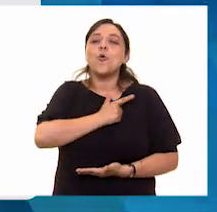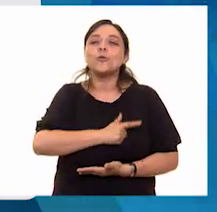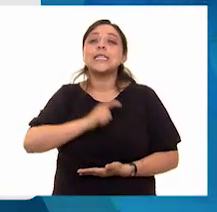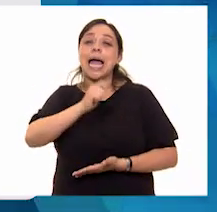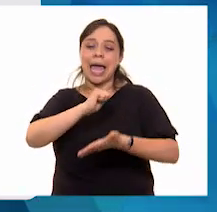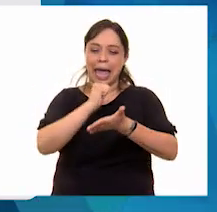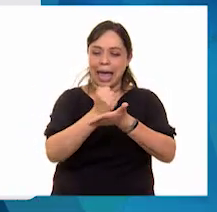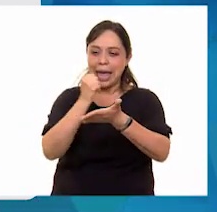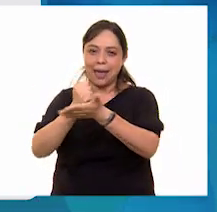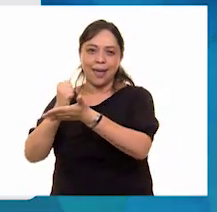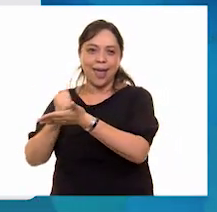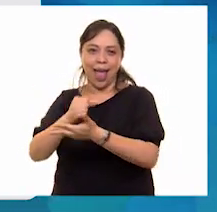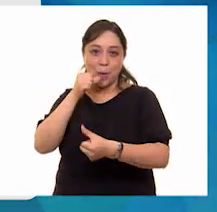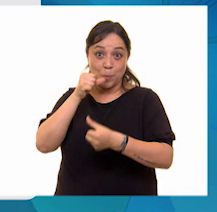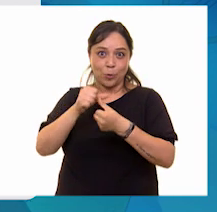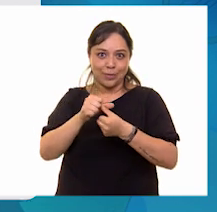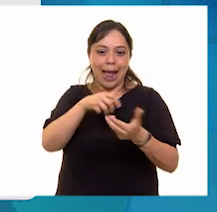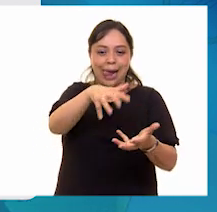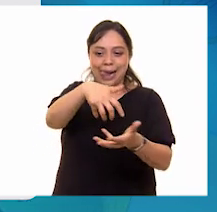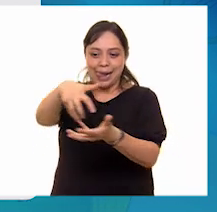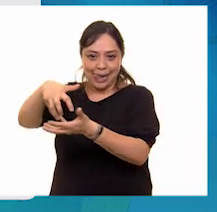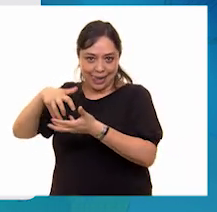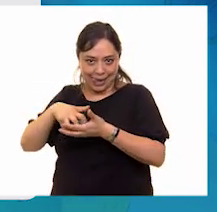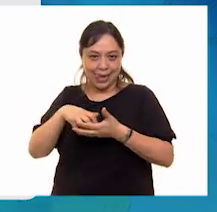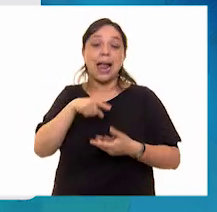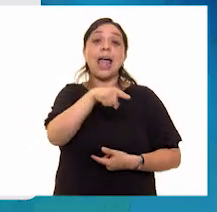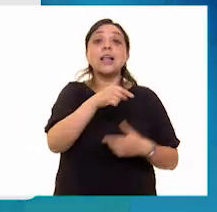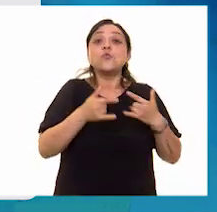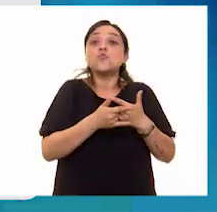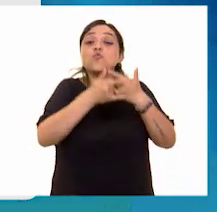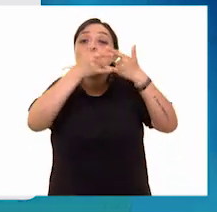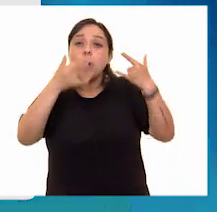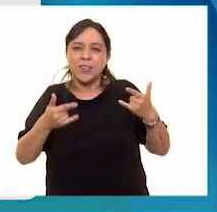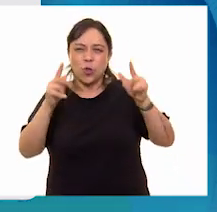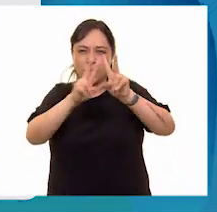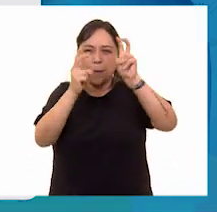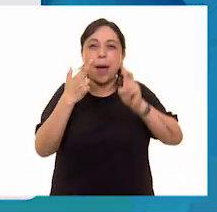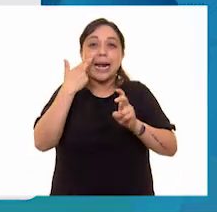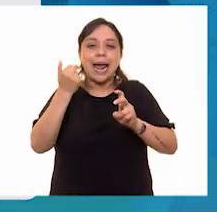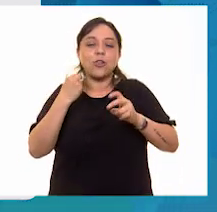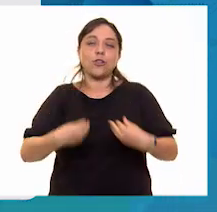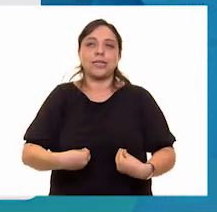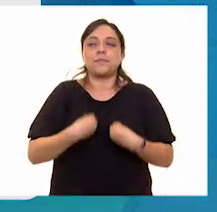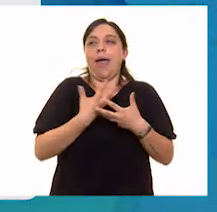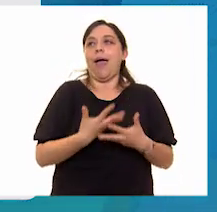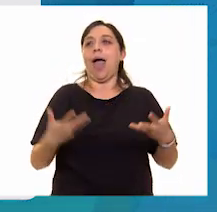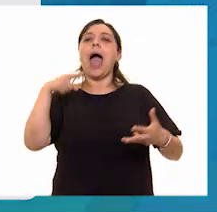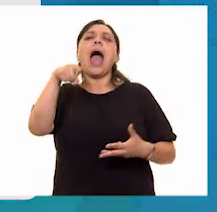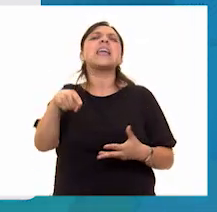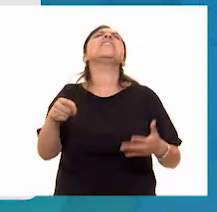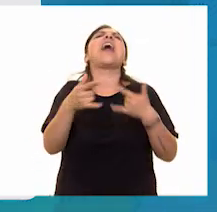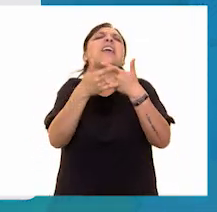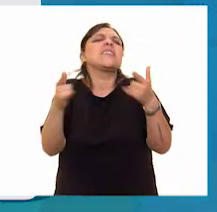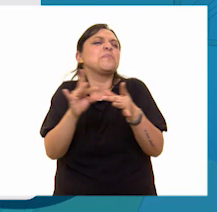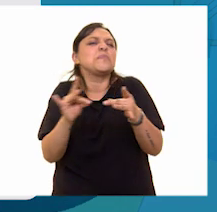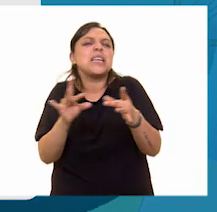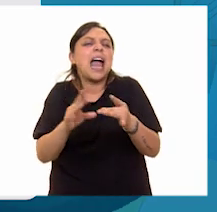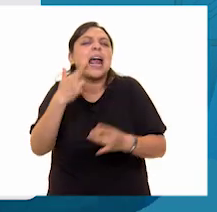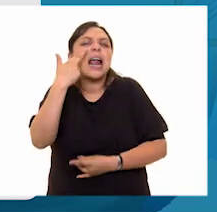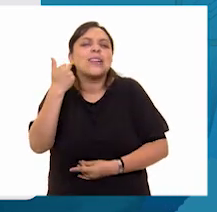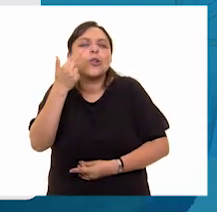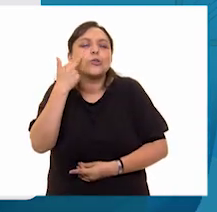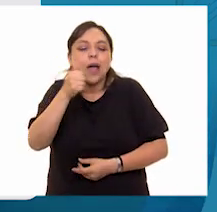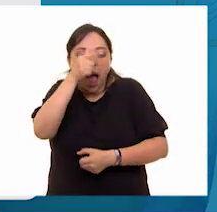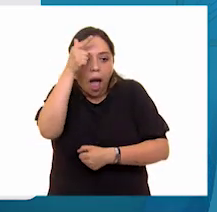En su cuento, Cuando los ratones se daban la gran vida, Francisco Hinojosa nos cuenta la historia de unos ratoncitos que descubrieron